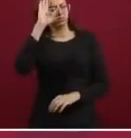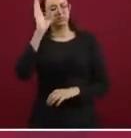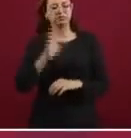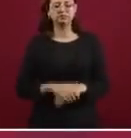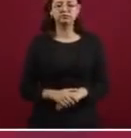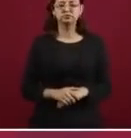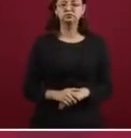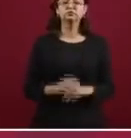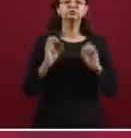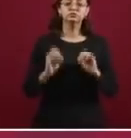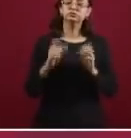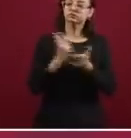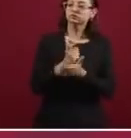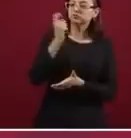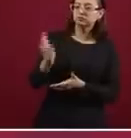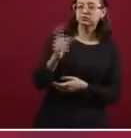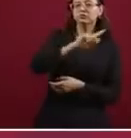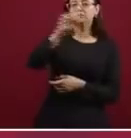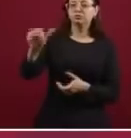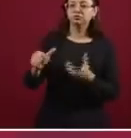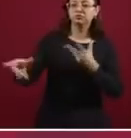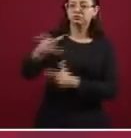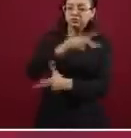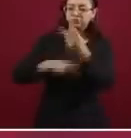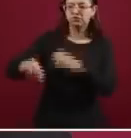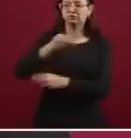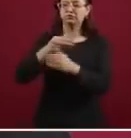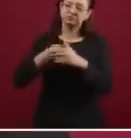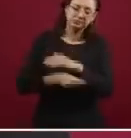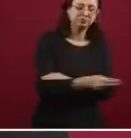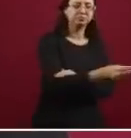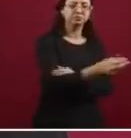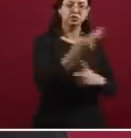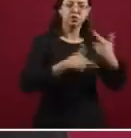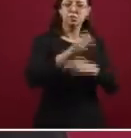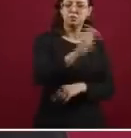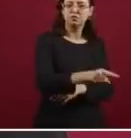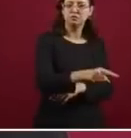o se les devolvían los impuestos se les condona van los impuestos